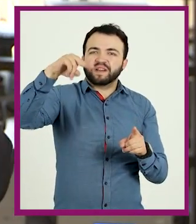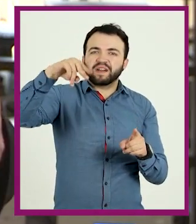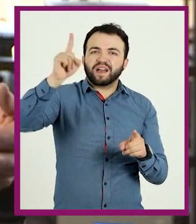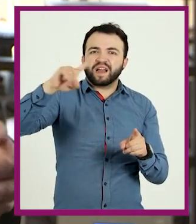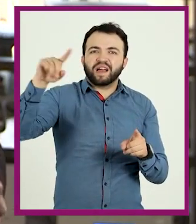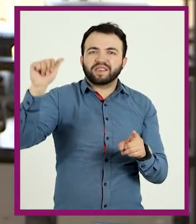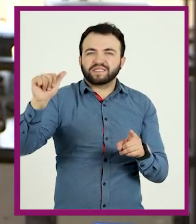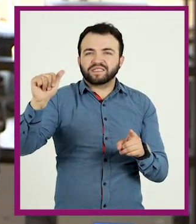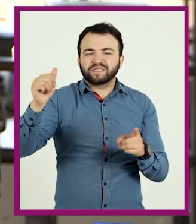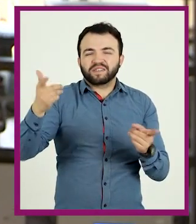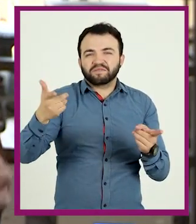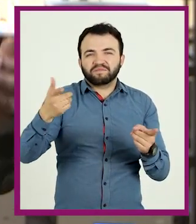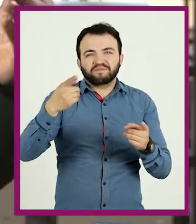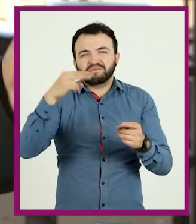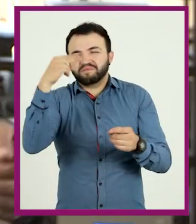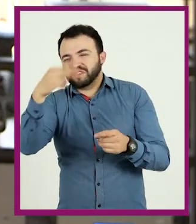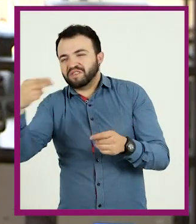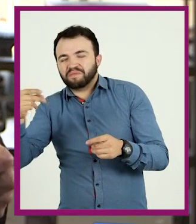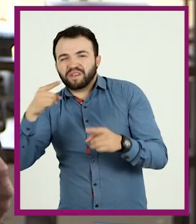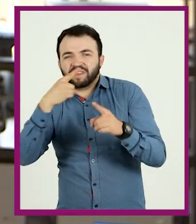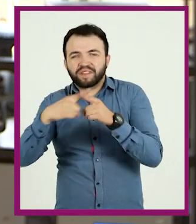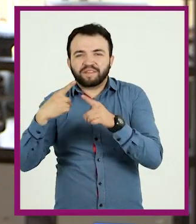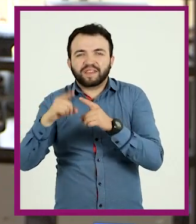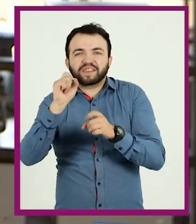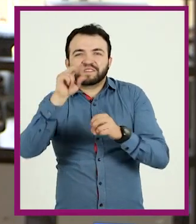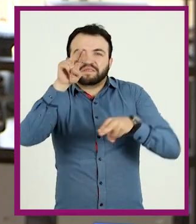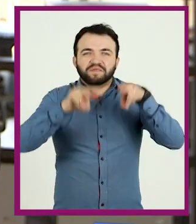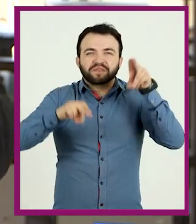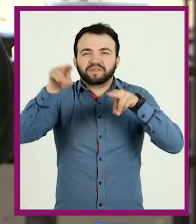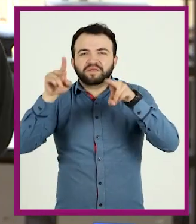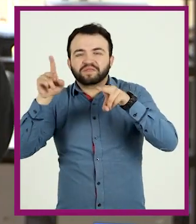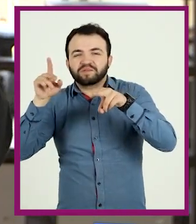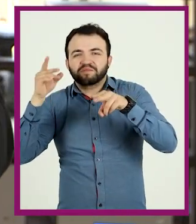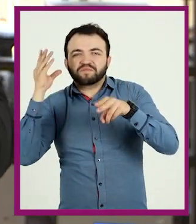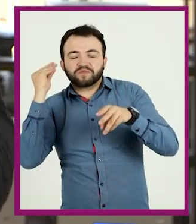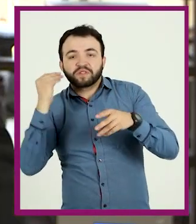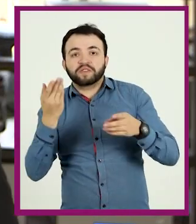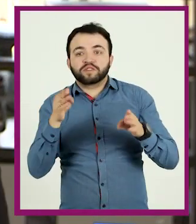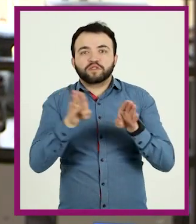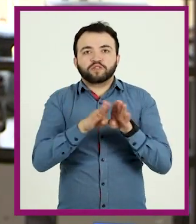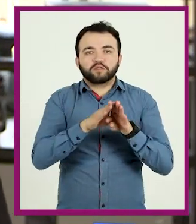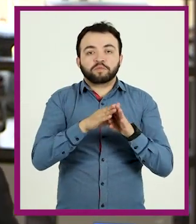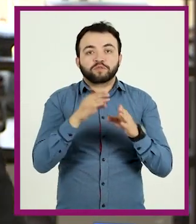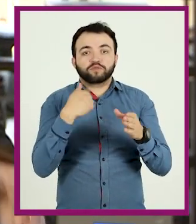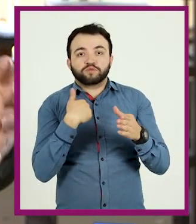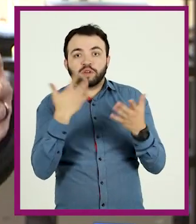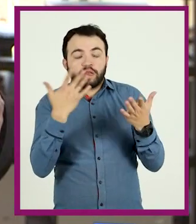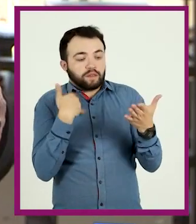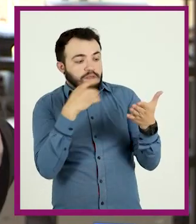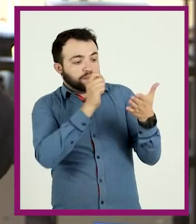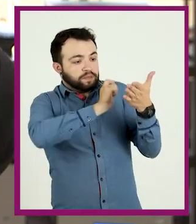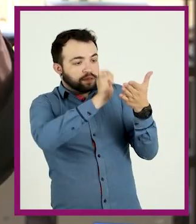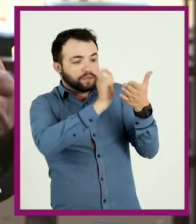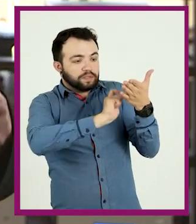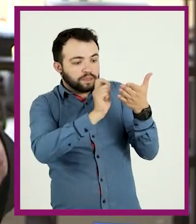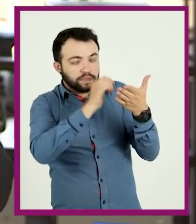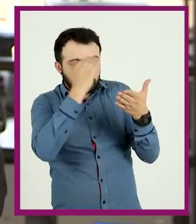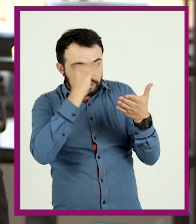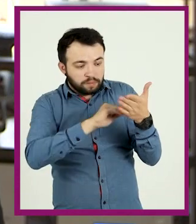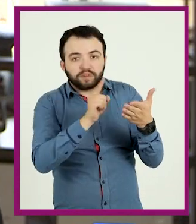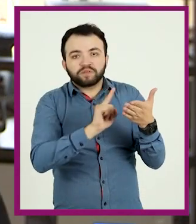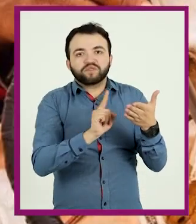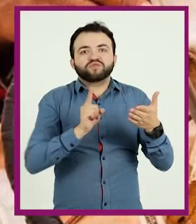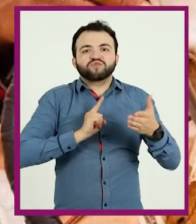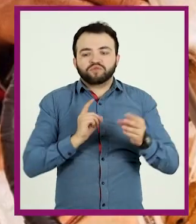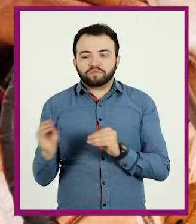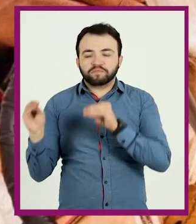makams a estos modos o dastags en Irán, pero bueno, además hay otra cuestión esencial, es que son improvisadas